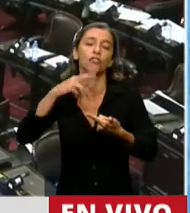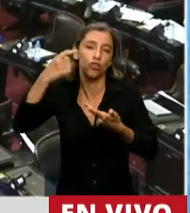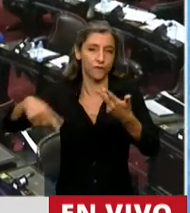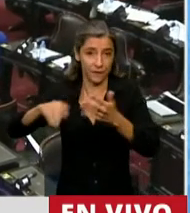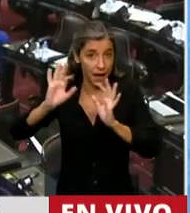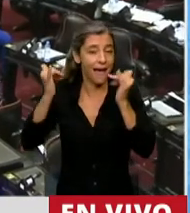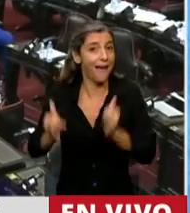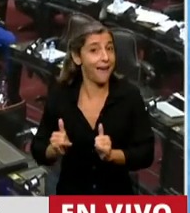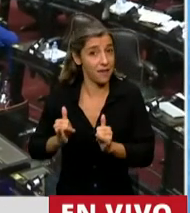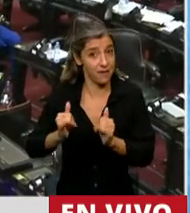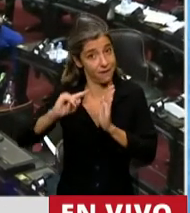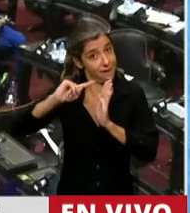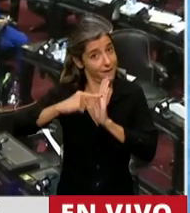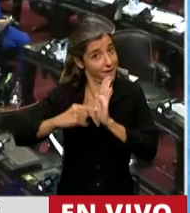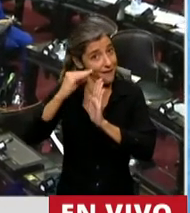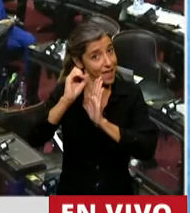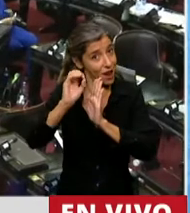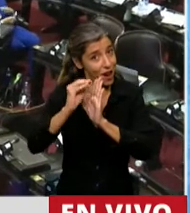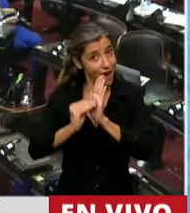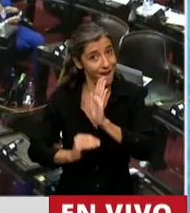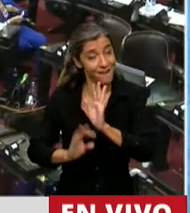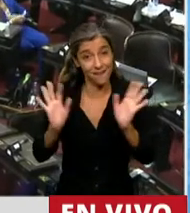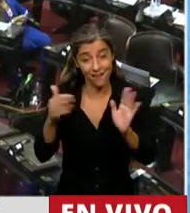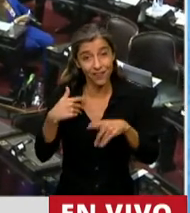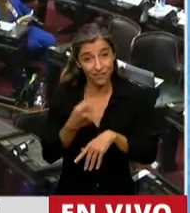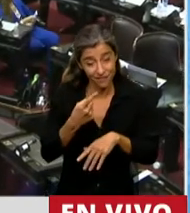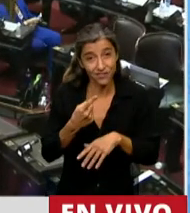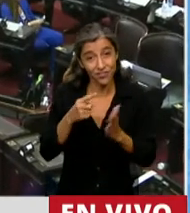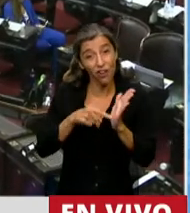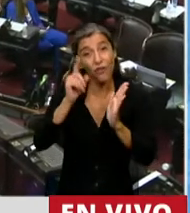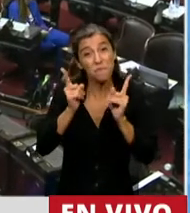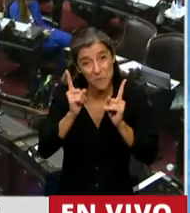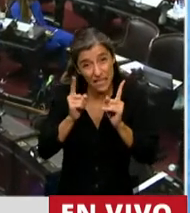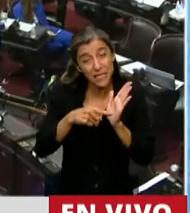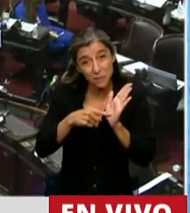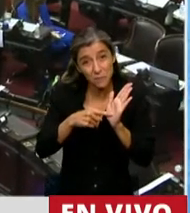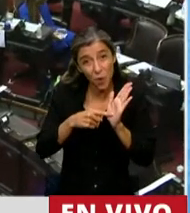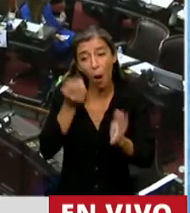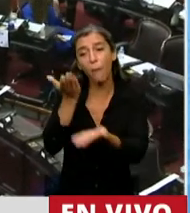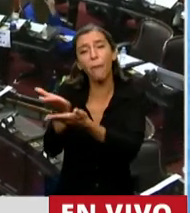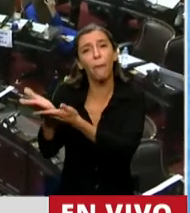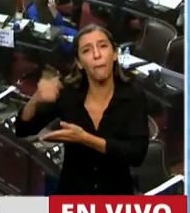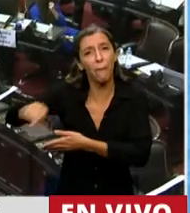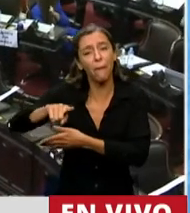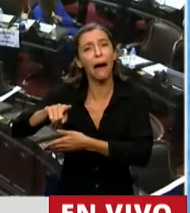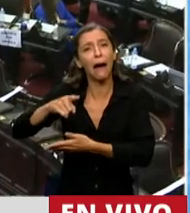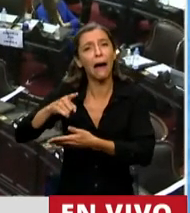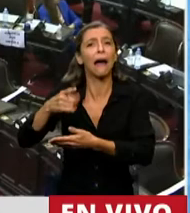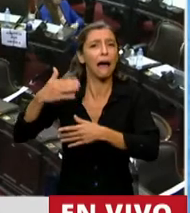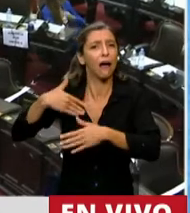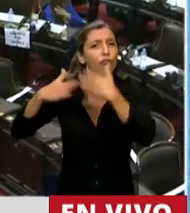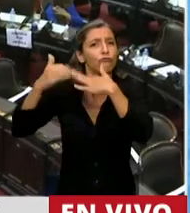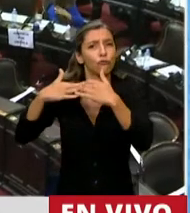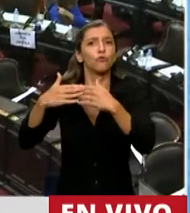A ellos se va a apelar para que reactiven la economía, construyan viviendas y se pueda empezar a reactivar